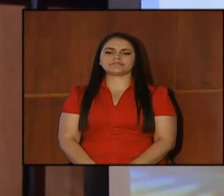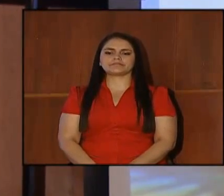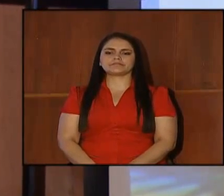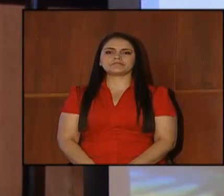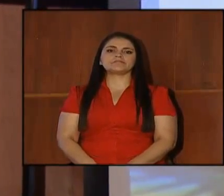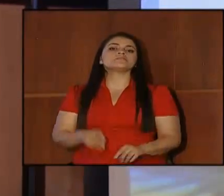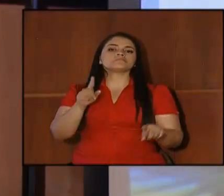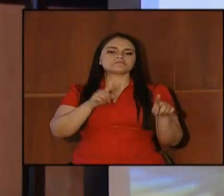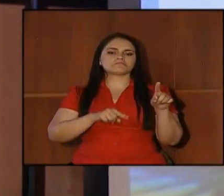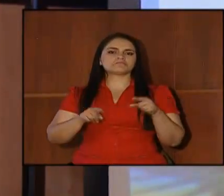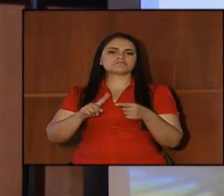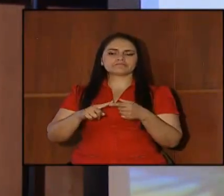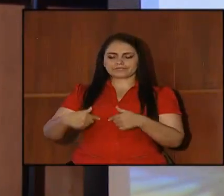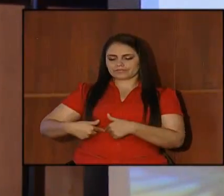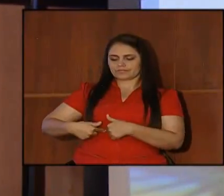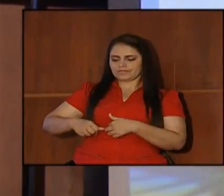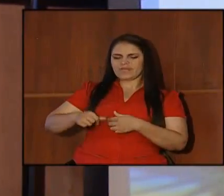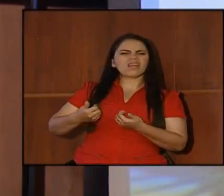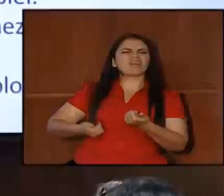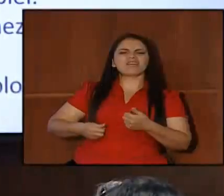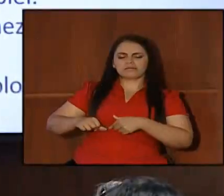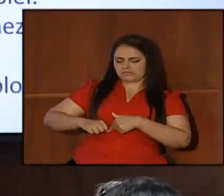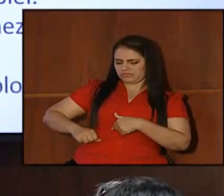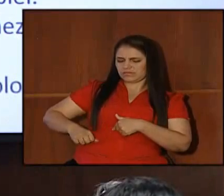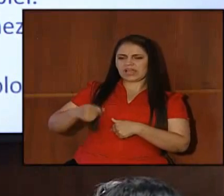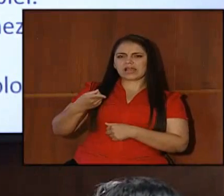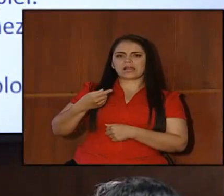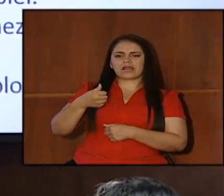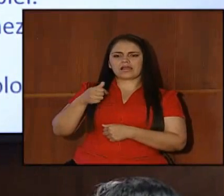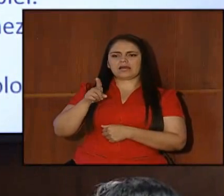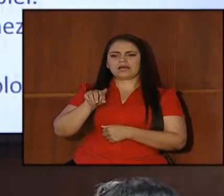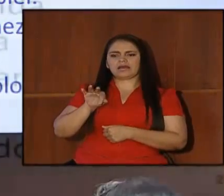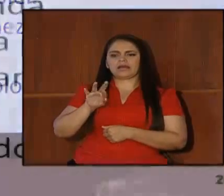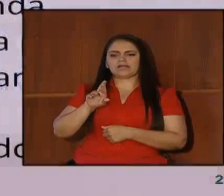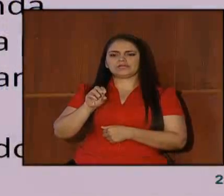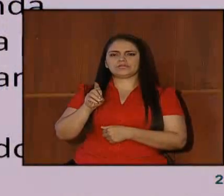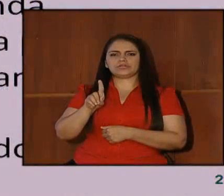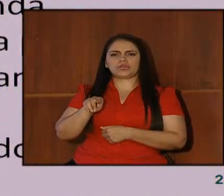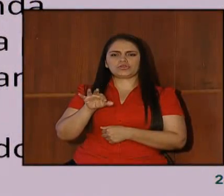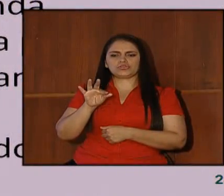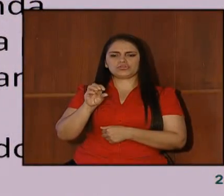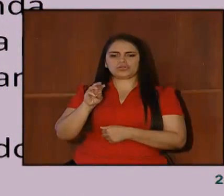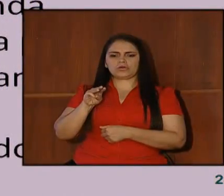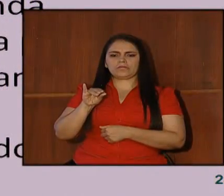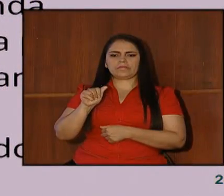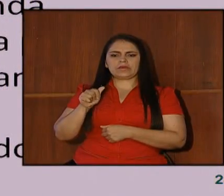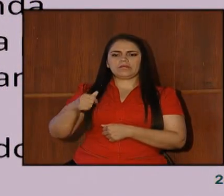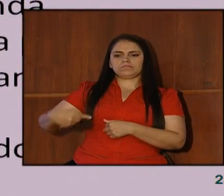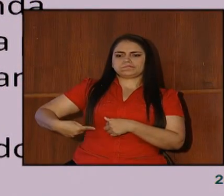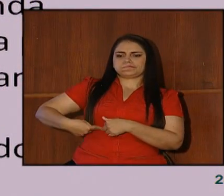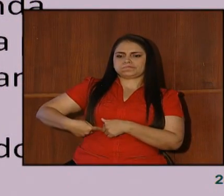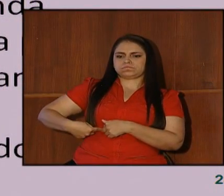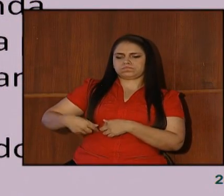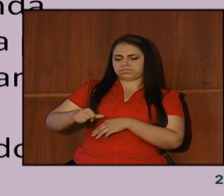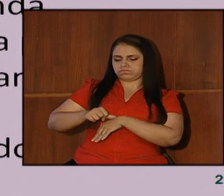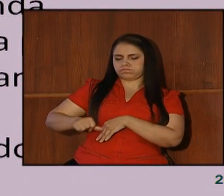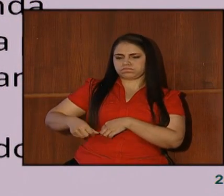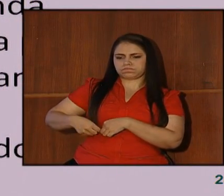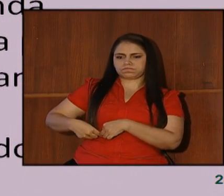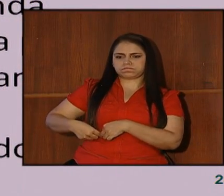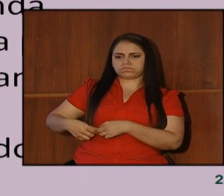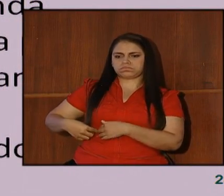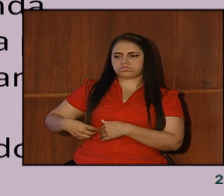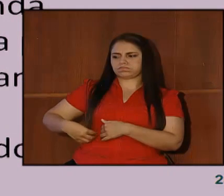que se alimentan por gastrostomía. ¿Qué es una gastrostomía? Es una sonda que va directamente al estómago y por ahí se le pasa el alimento al paciente.